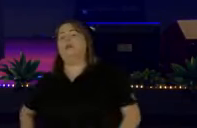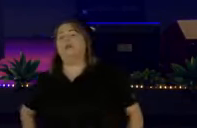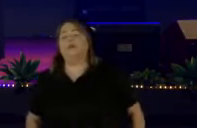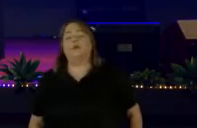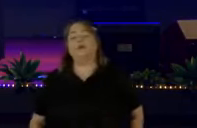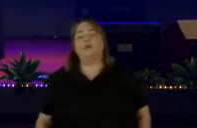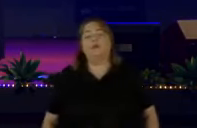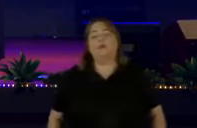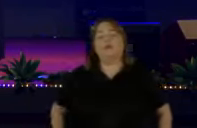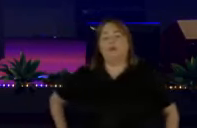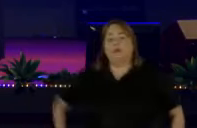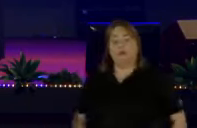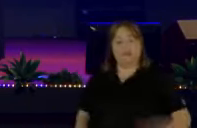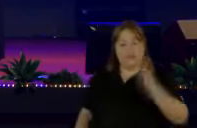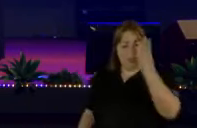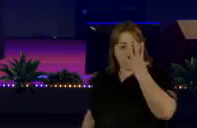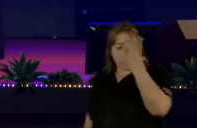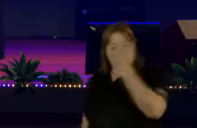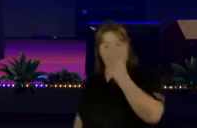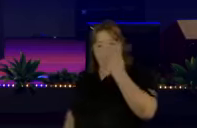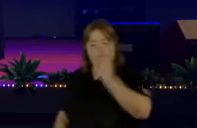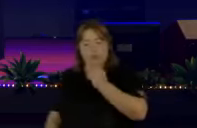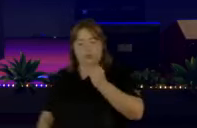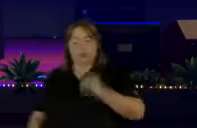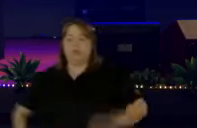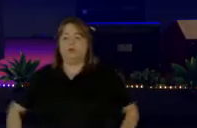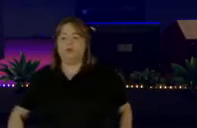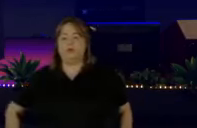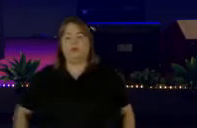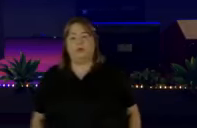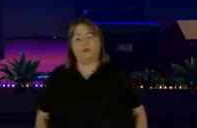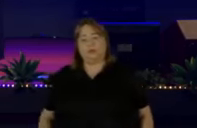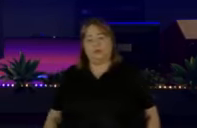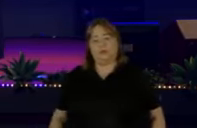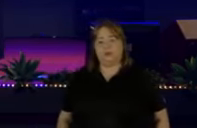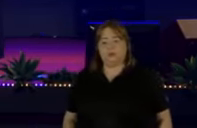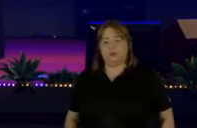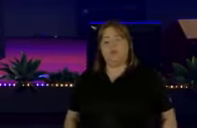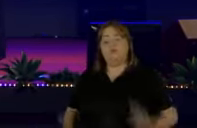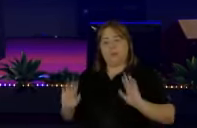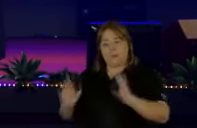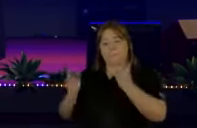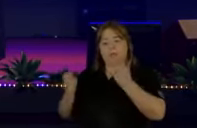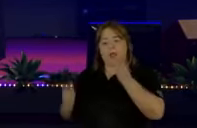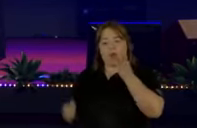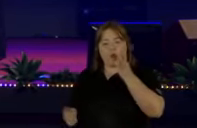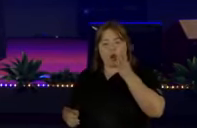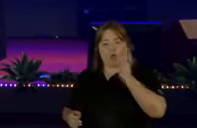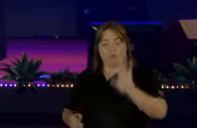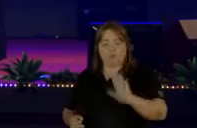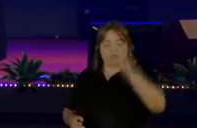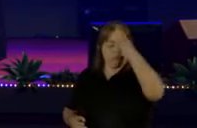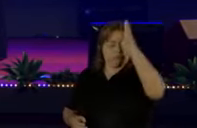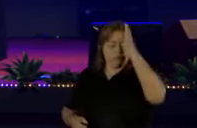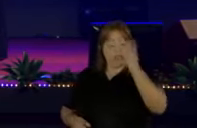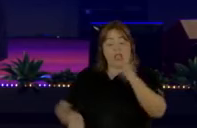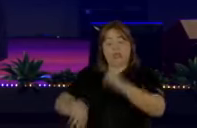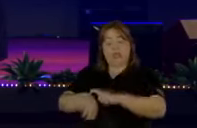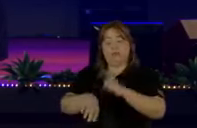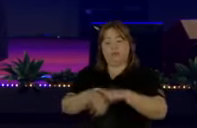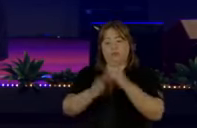Mire a Nicolás ahí, qué hermoso. Vamos a extender en lo que los abuelitos llegan, las manos hacia acá. Este es un momento muy